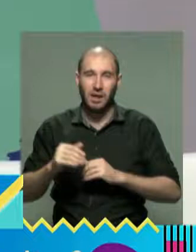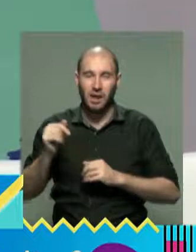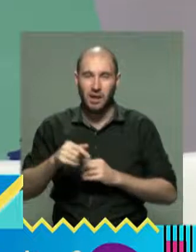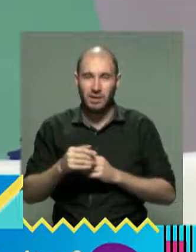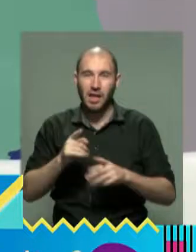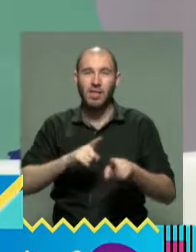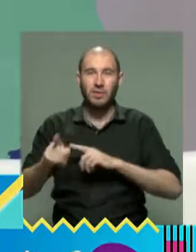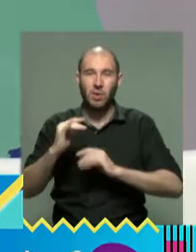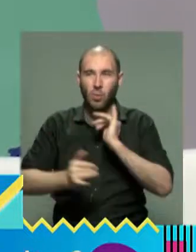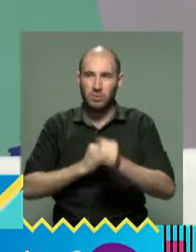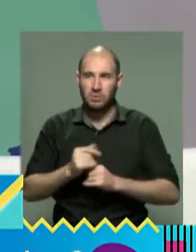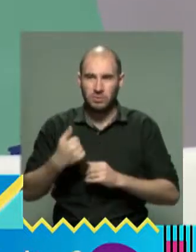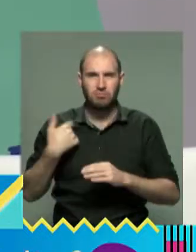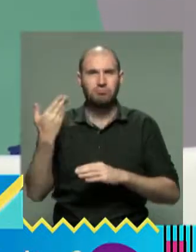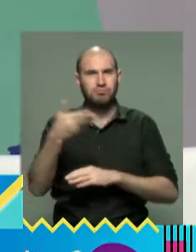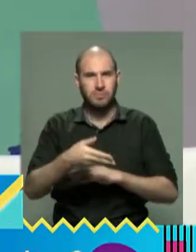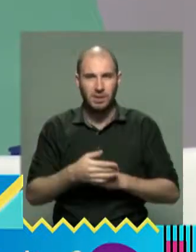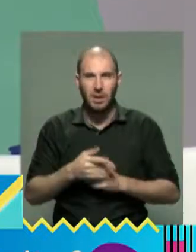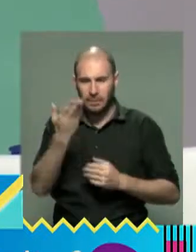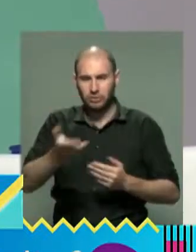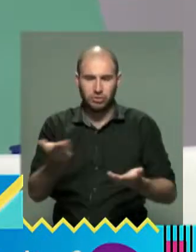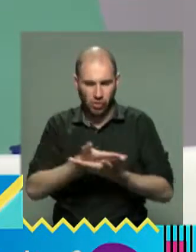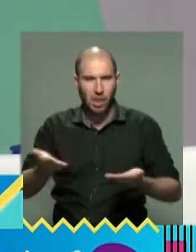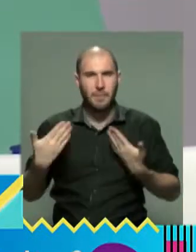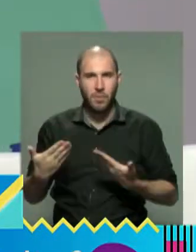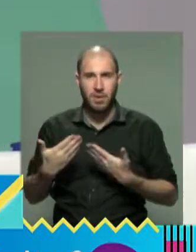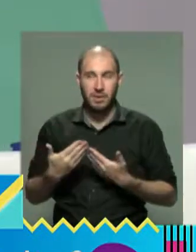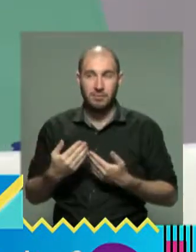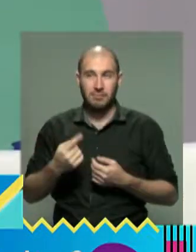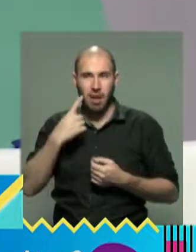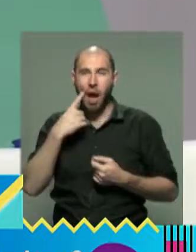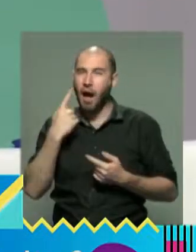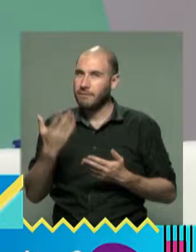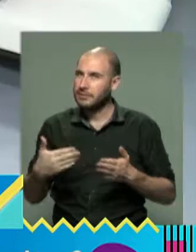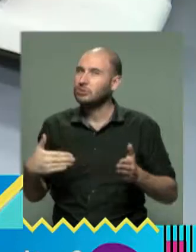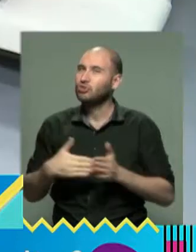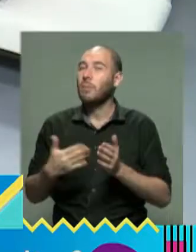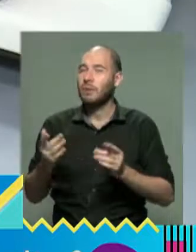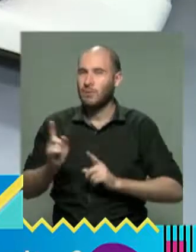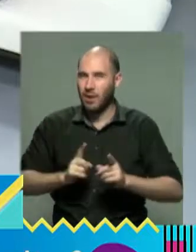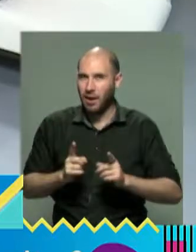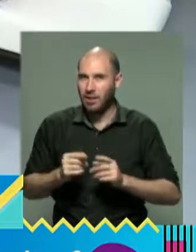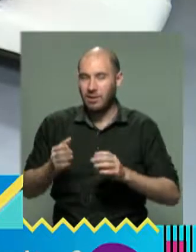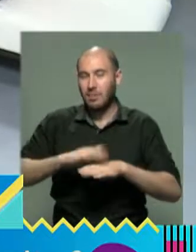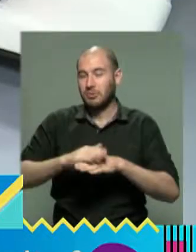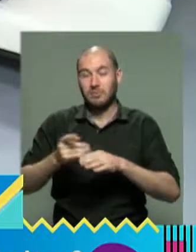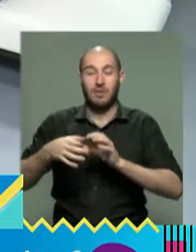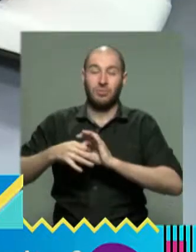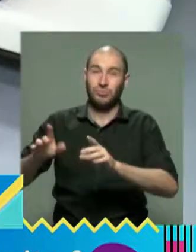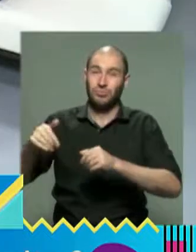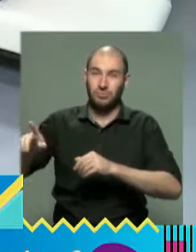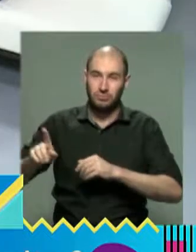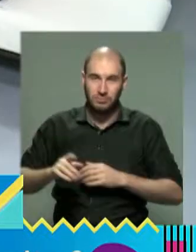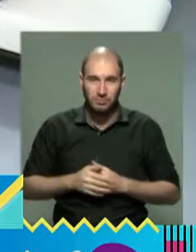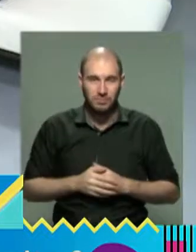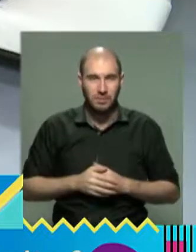través de internet y decís, bueno, participo. ¿Es apto para todo público? Bueno, ¿hasta dónde? ¿Hasta dónde ¿Y cuál sí? es el deslinde de responsabilidades que Exacto, tiene pero la